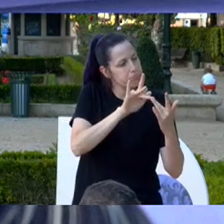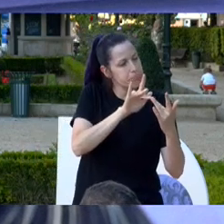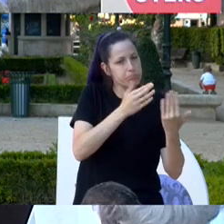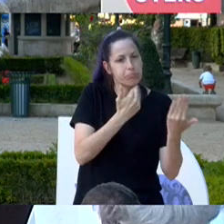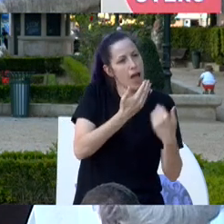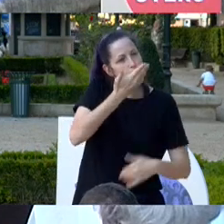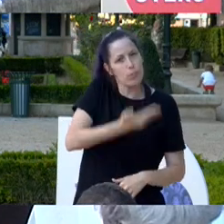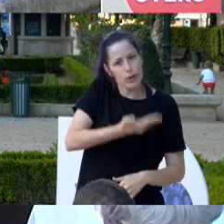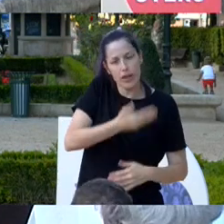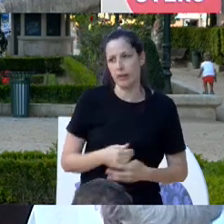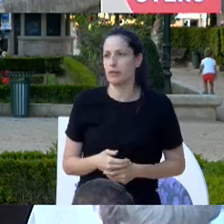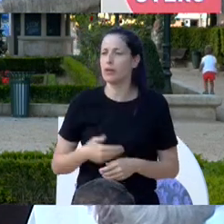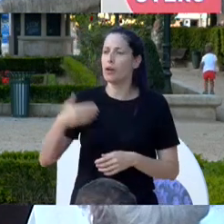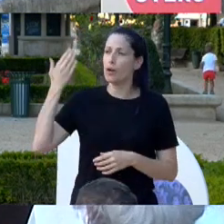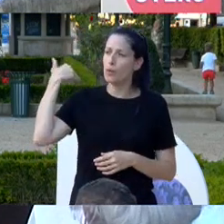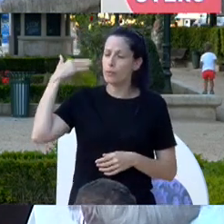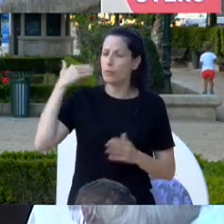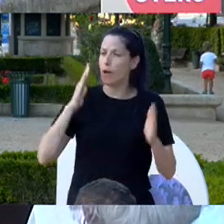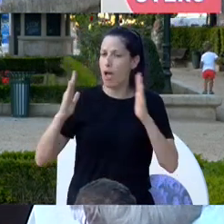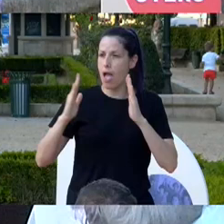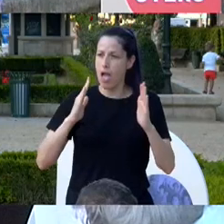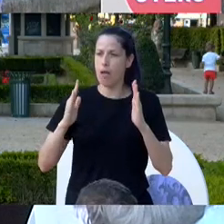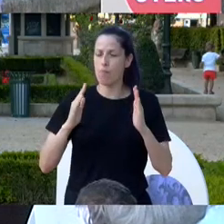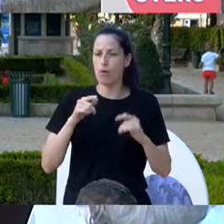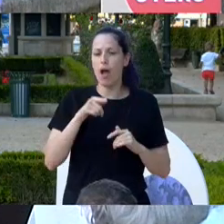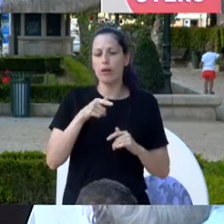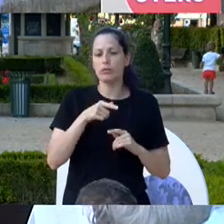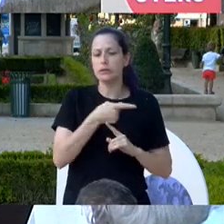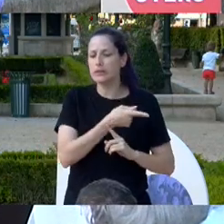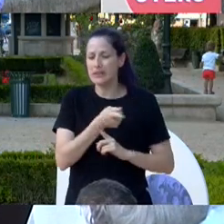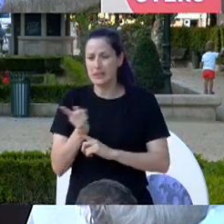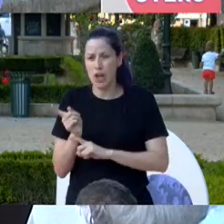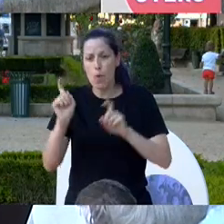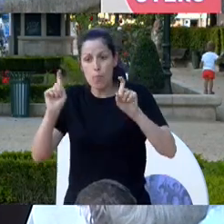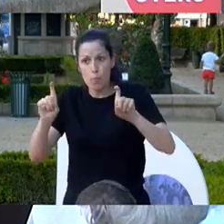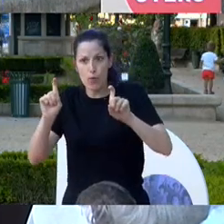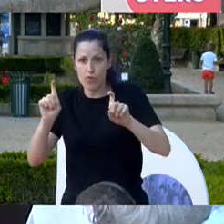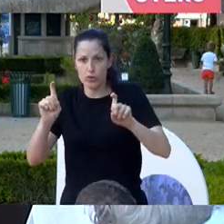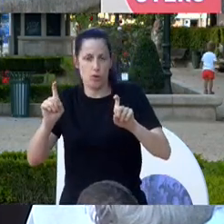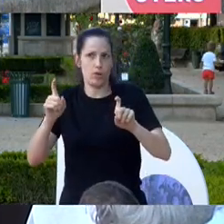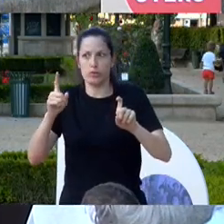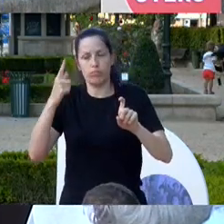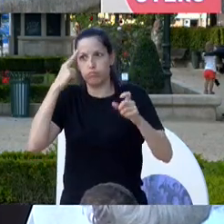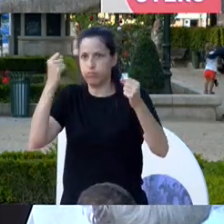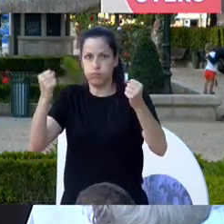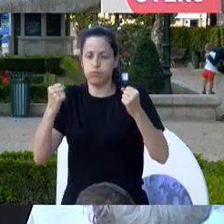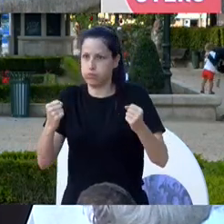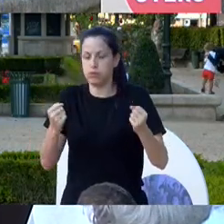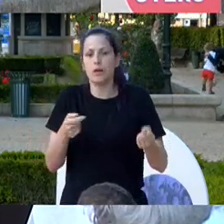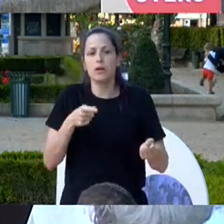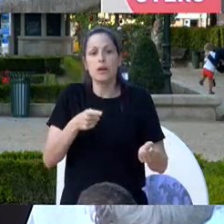aquel momento eran un plantel de profesores extraordinario. Ortega y Gasset acababa de